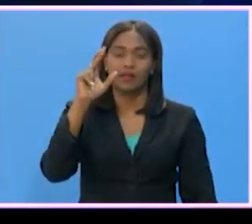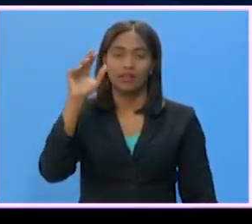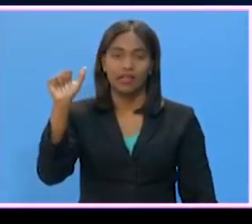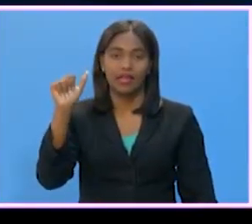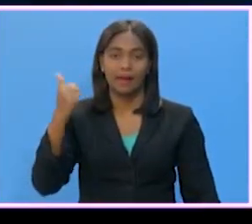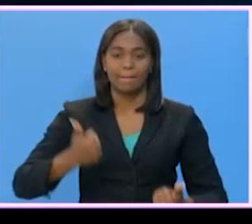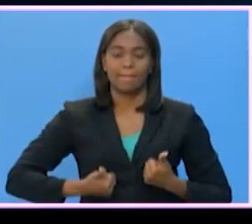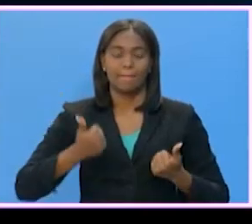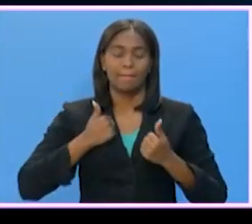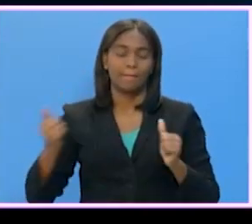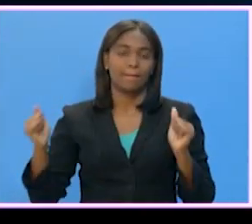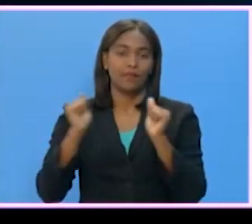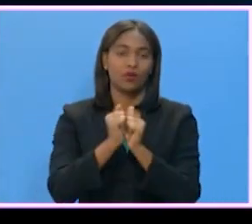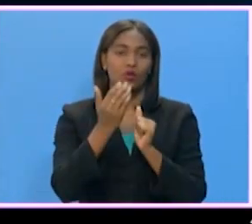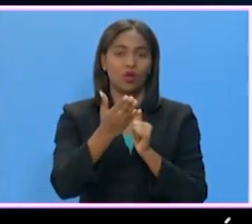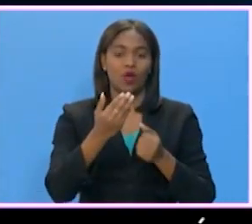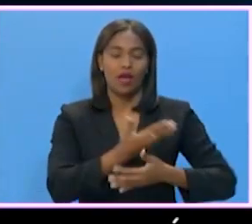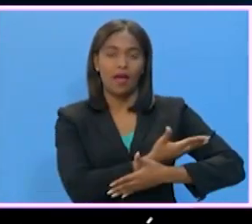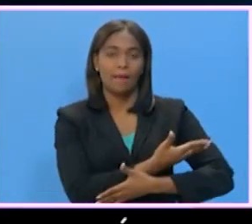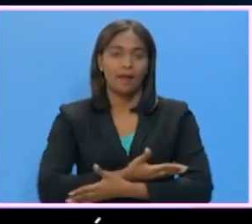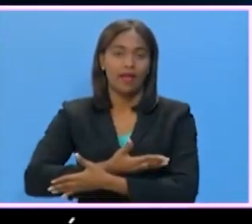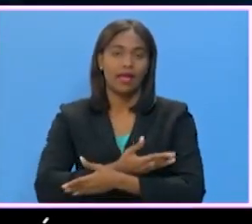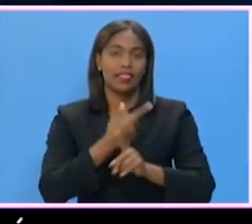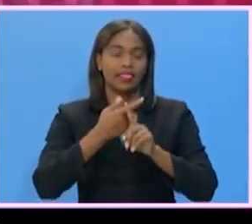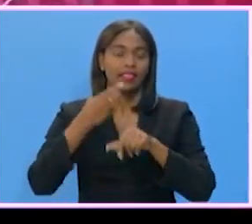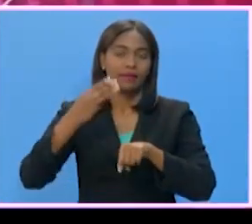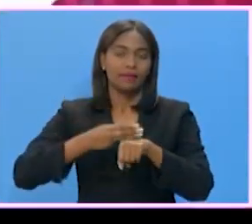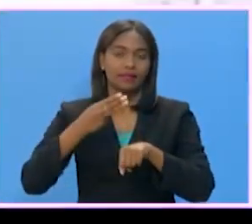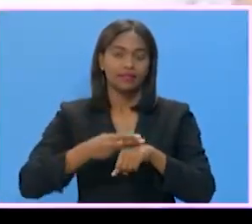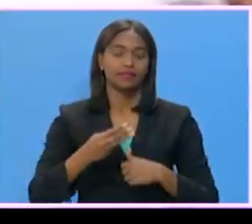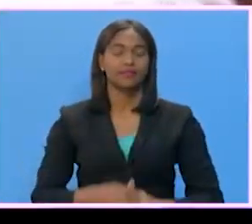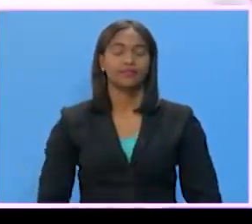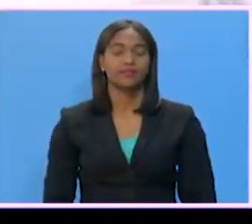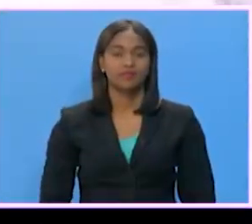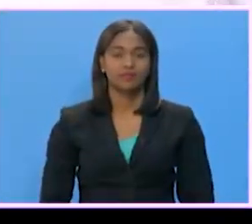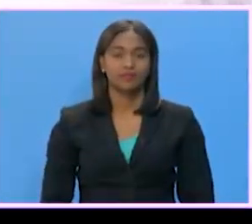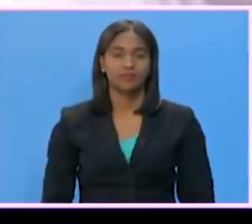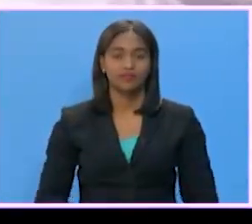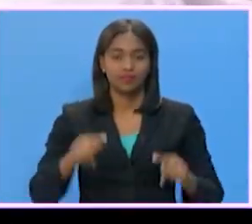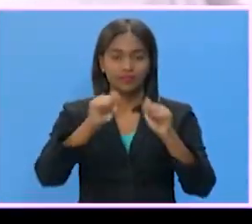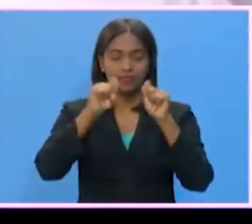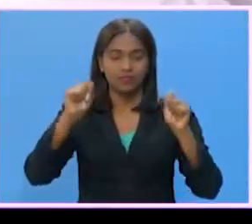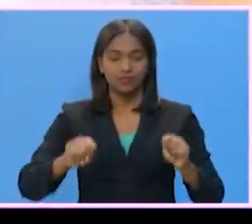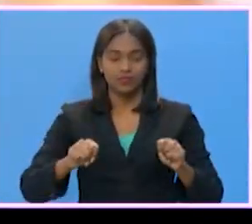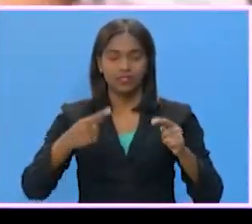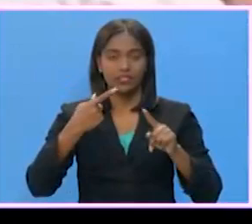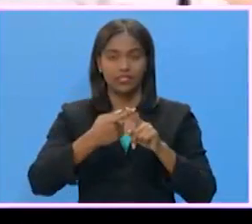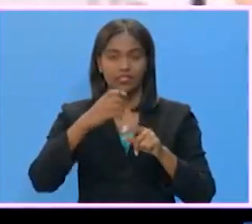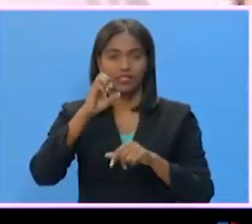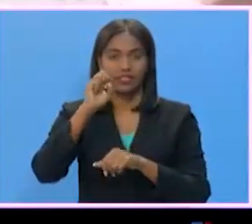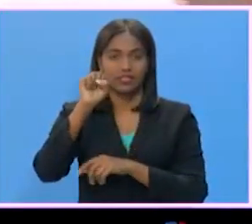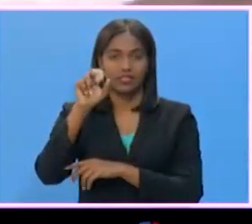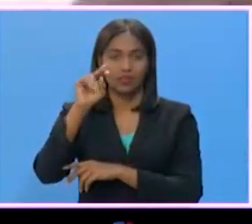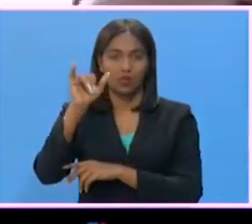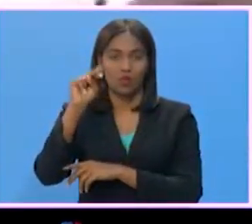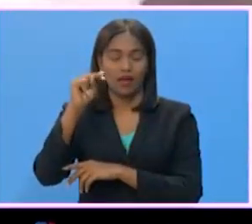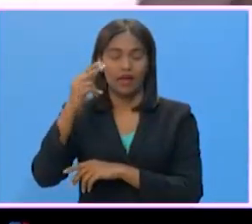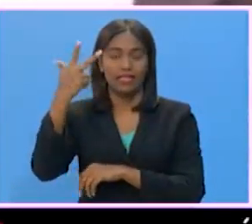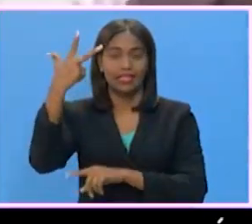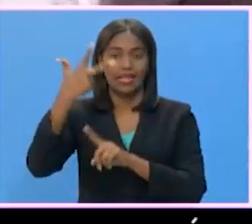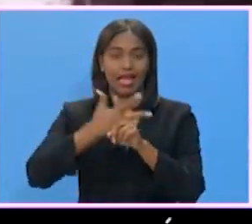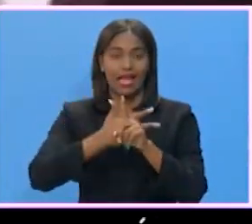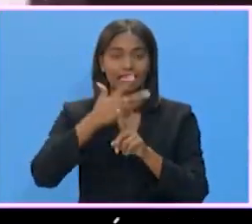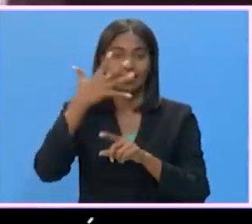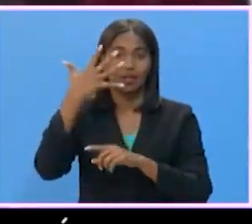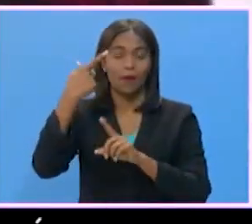quien vive con ella y las bebés en Miami. El Tribunal Federal de San Juan dictó 3 años y 5 meses